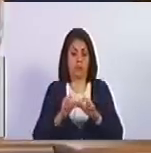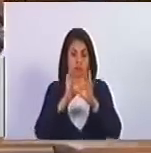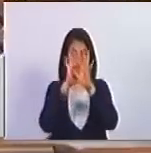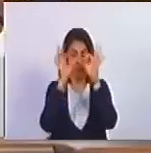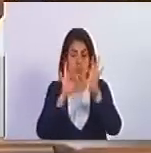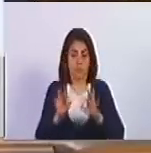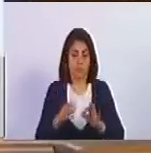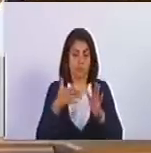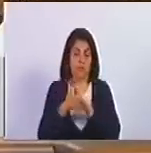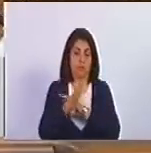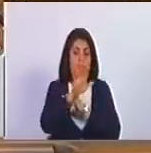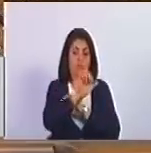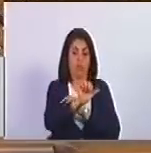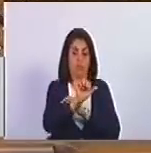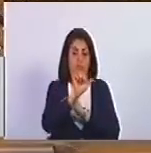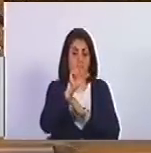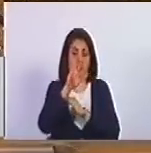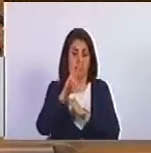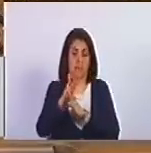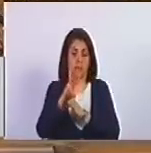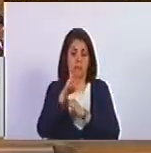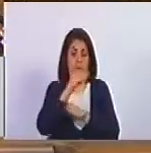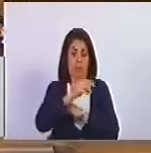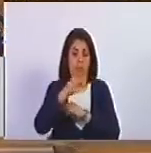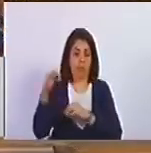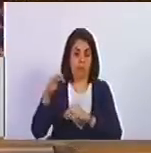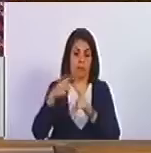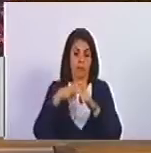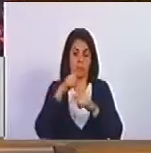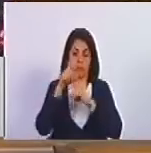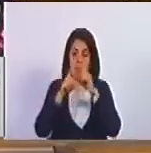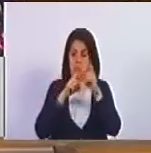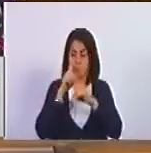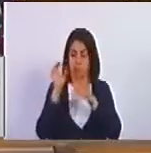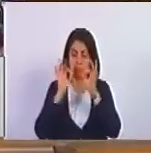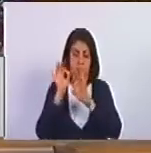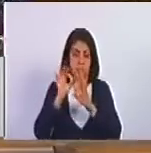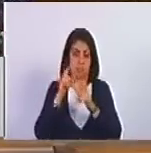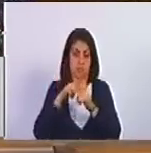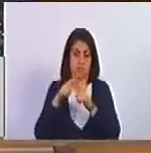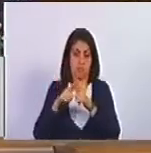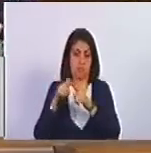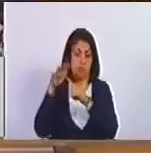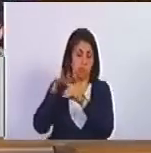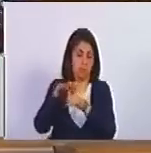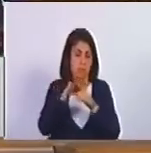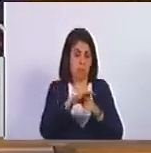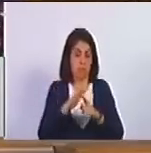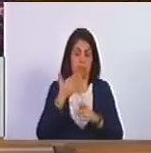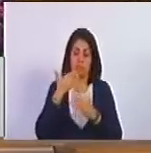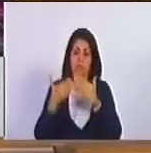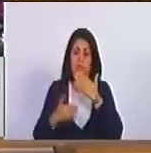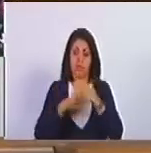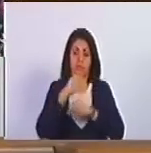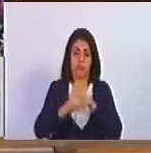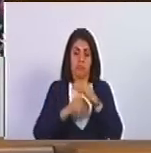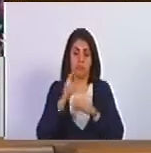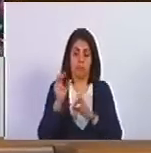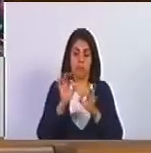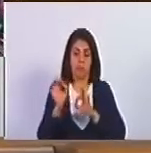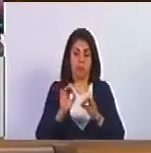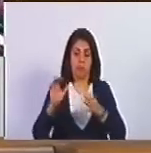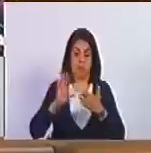siguientes términos. Artículo 38. Sin perjuicio del régimen de concesiones aplicables,